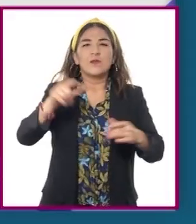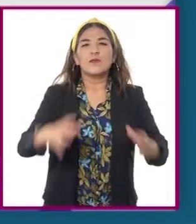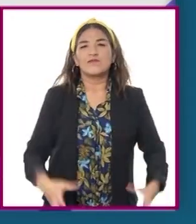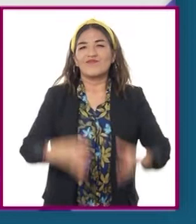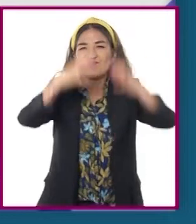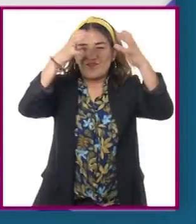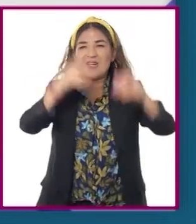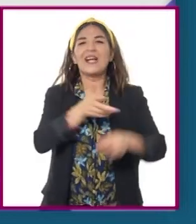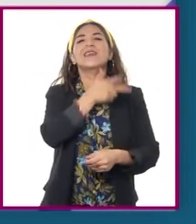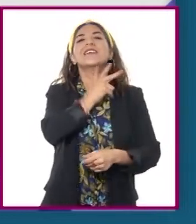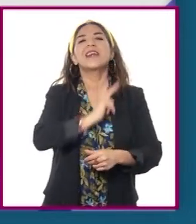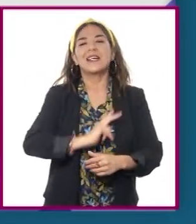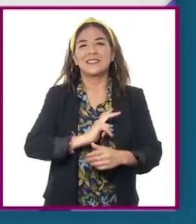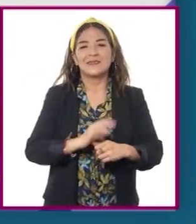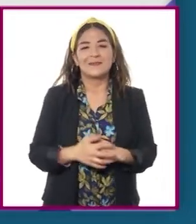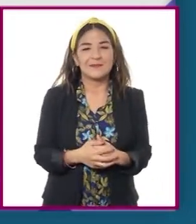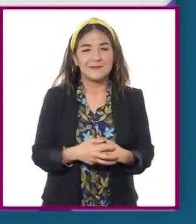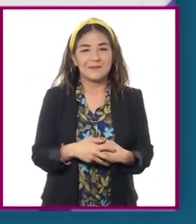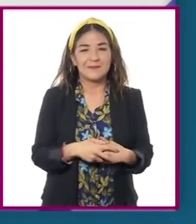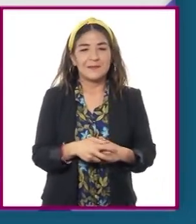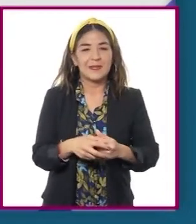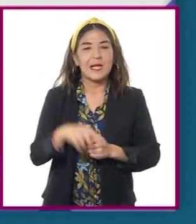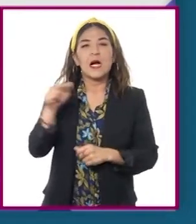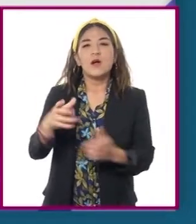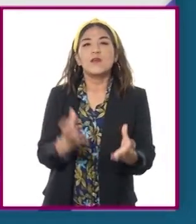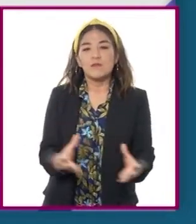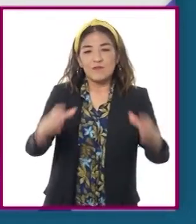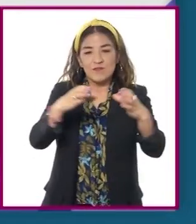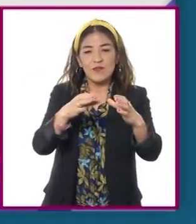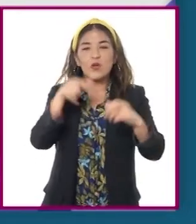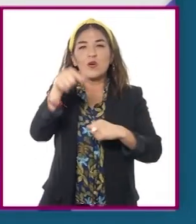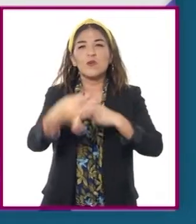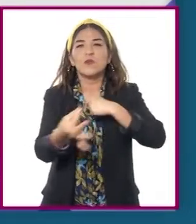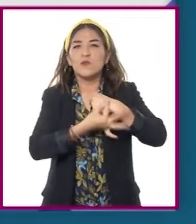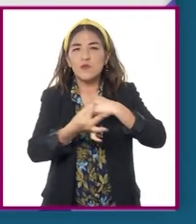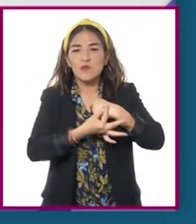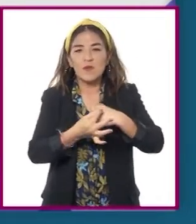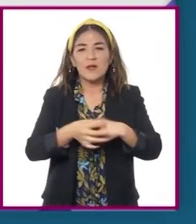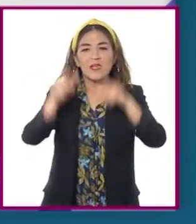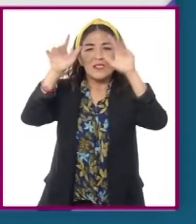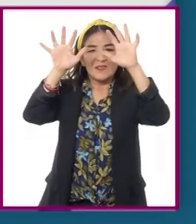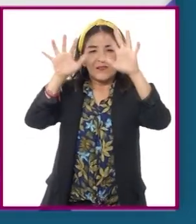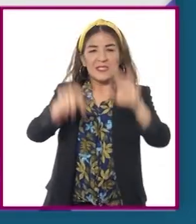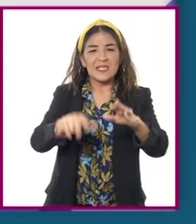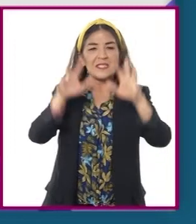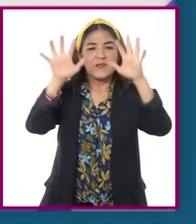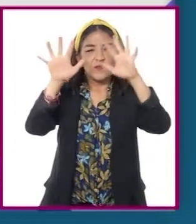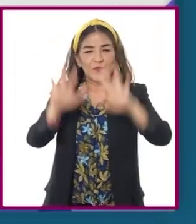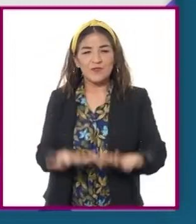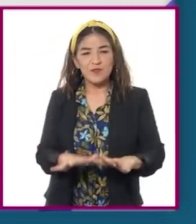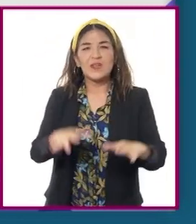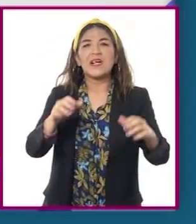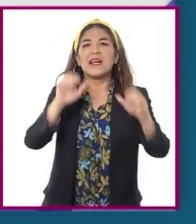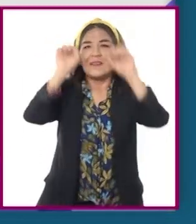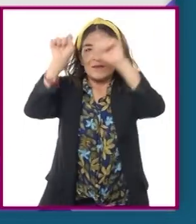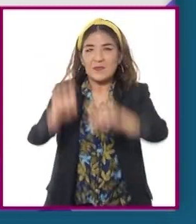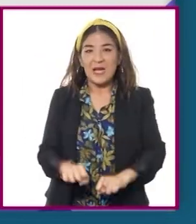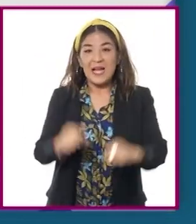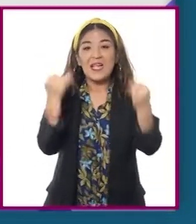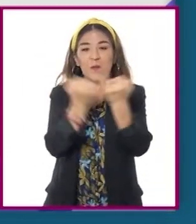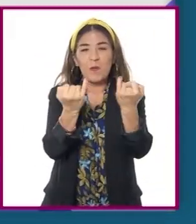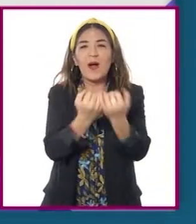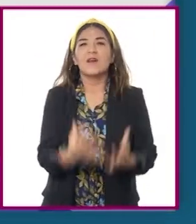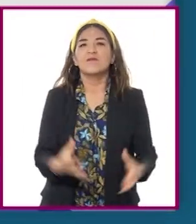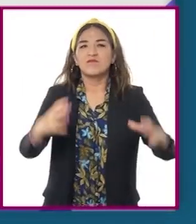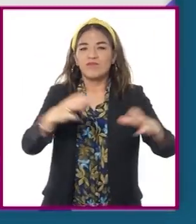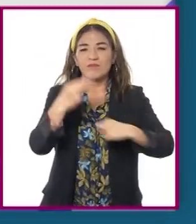plataforma petrolera. Esta es de una cortina de metal. Miren también la maceta,